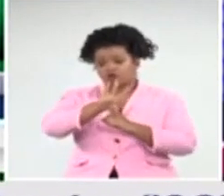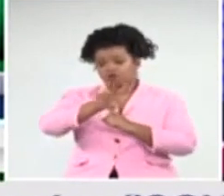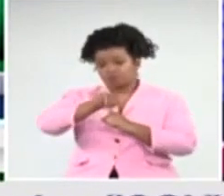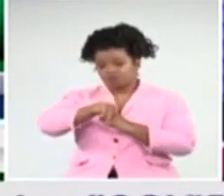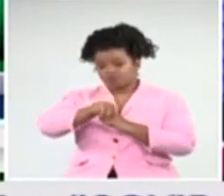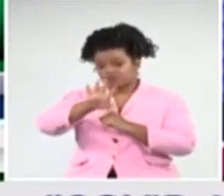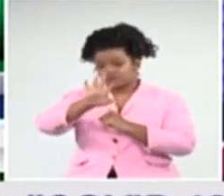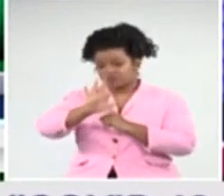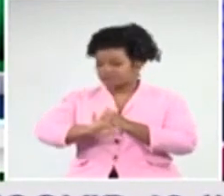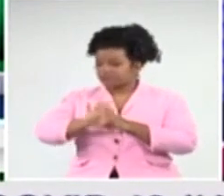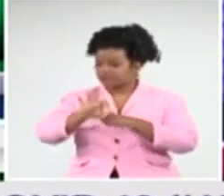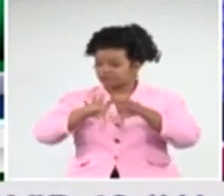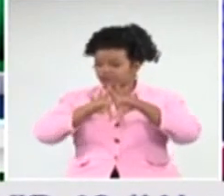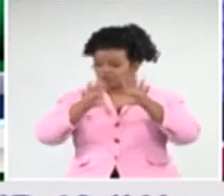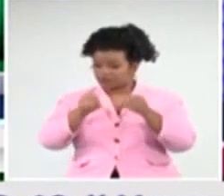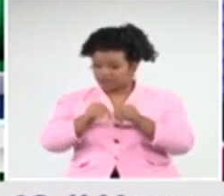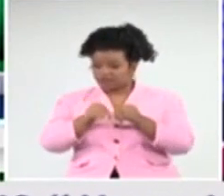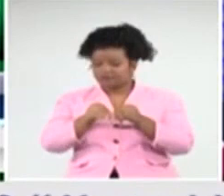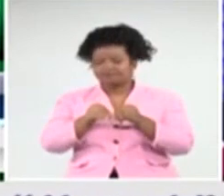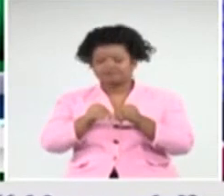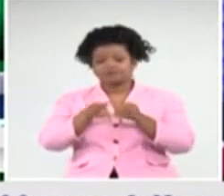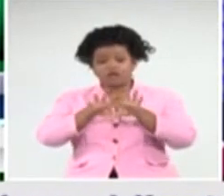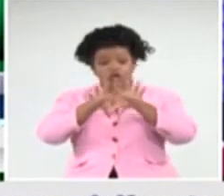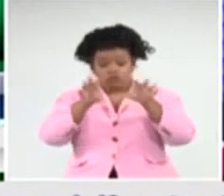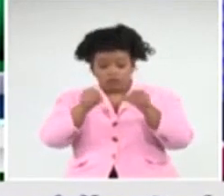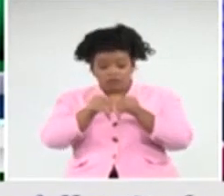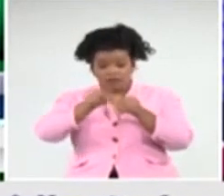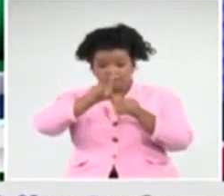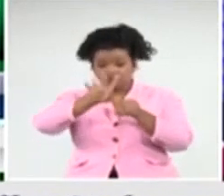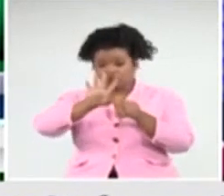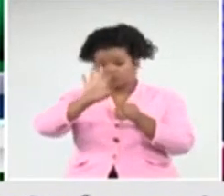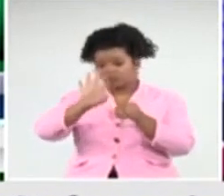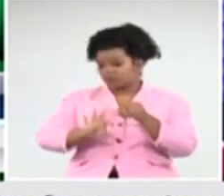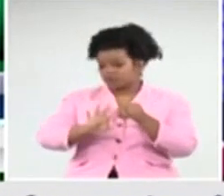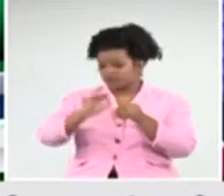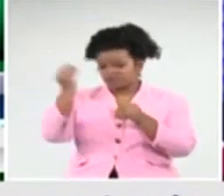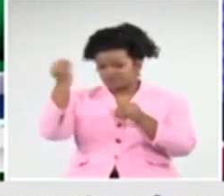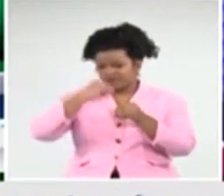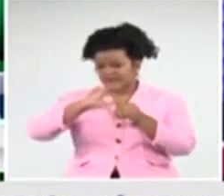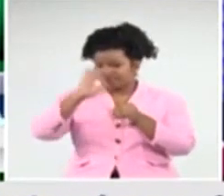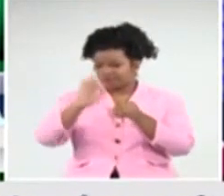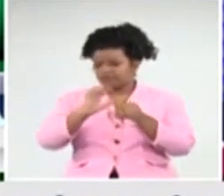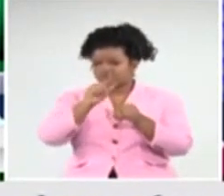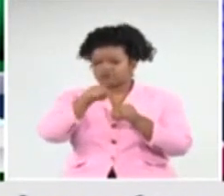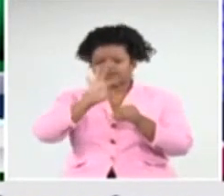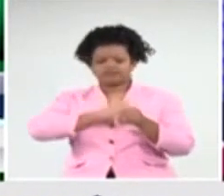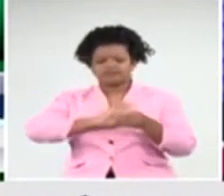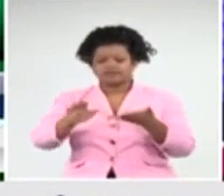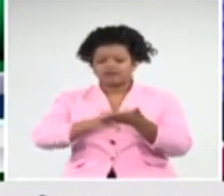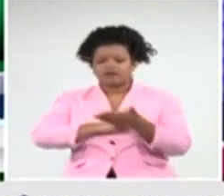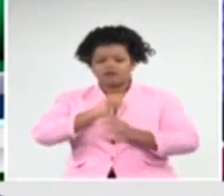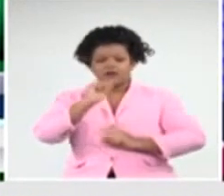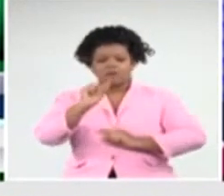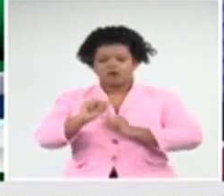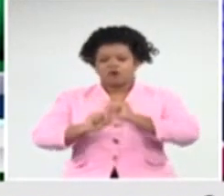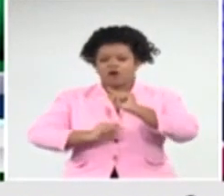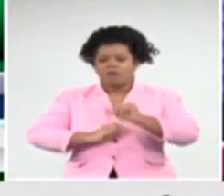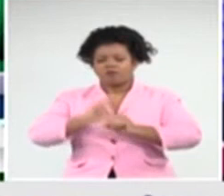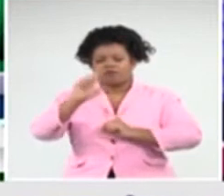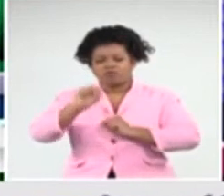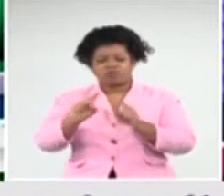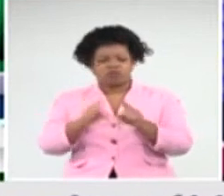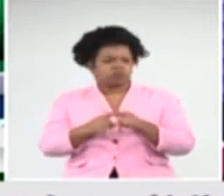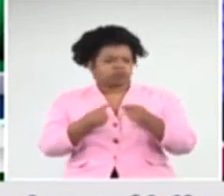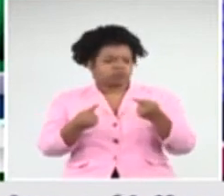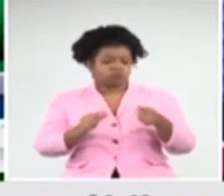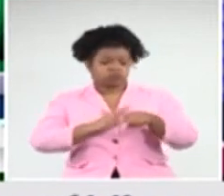en el acumulado es el 24%, este por ciento ha ido disminuyendo en la medida que se ha ido